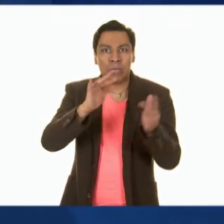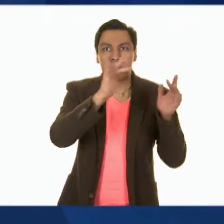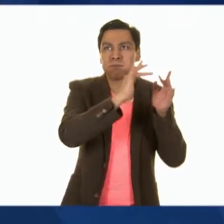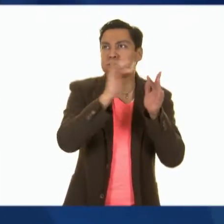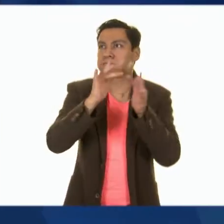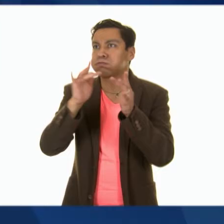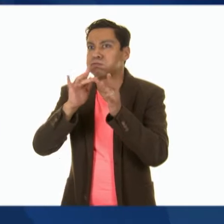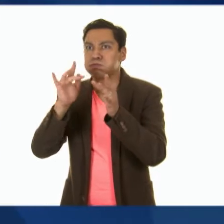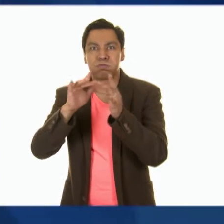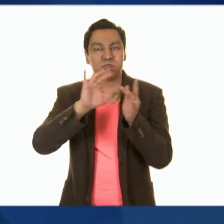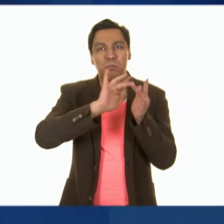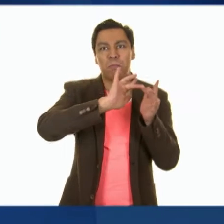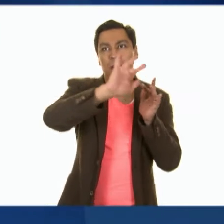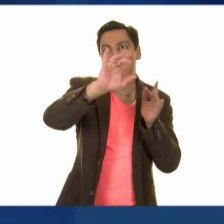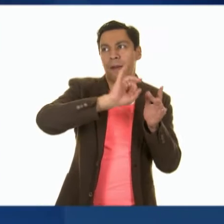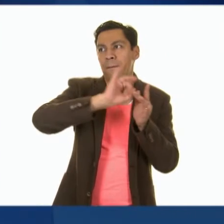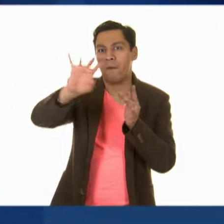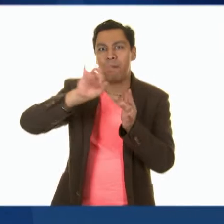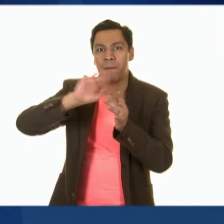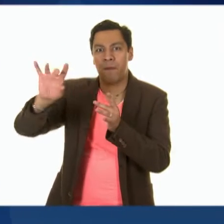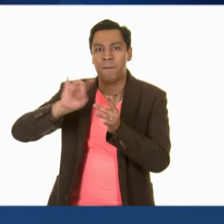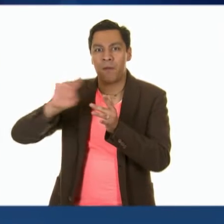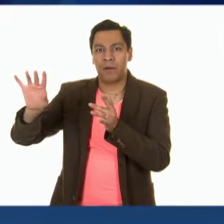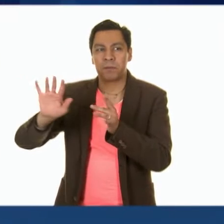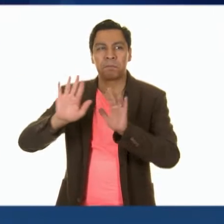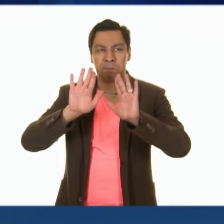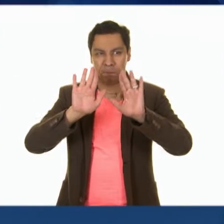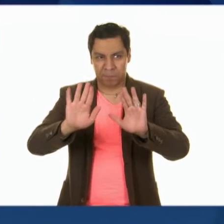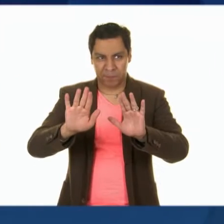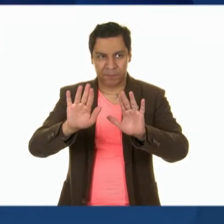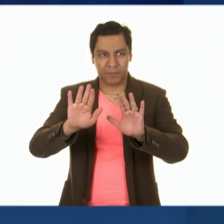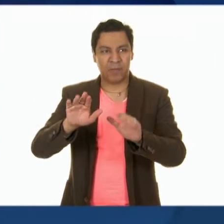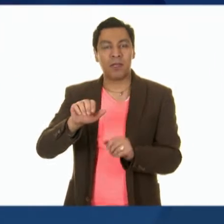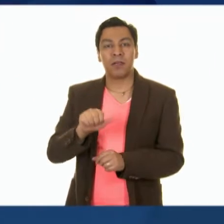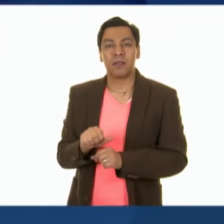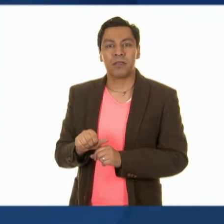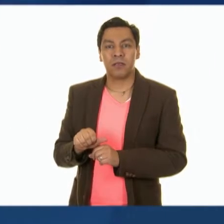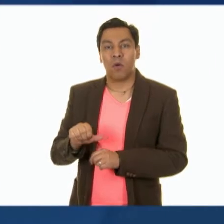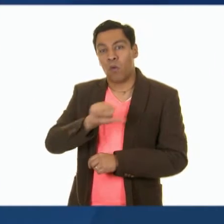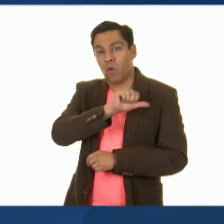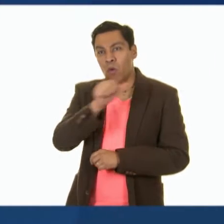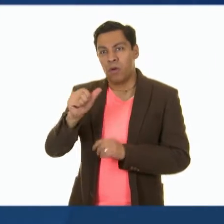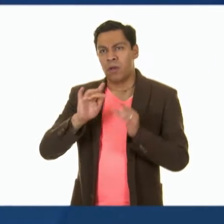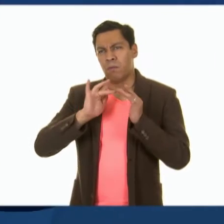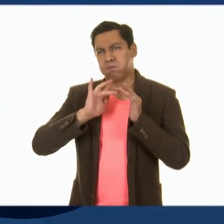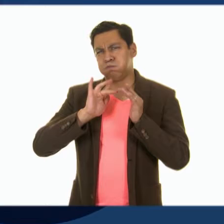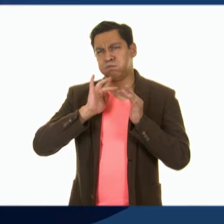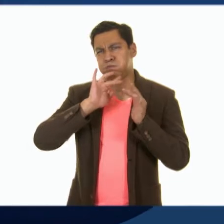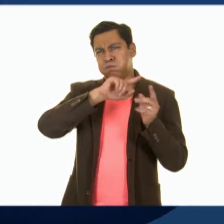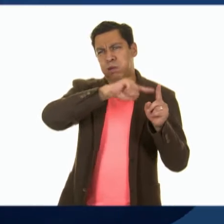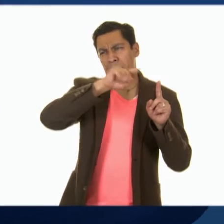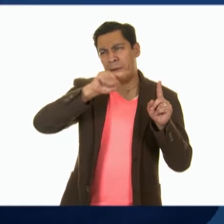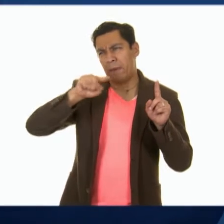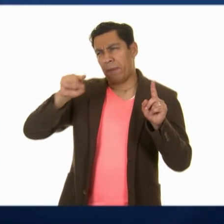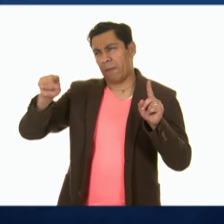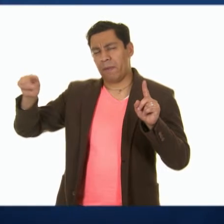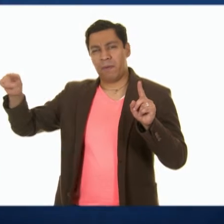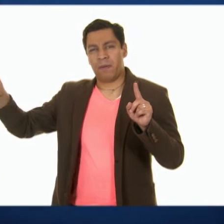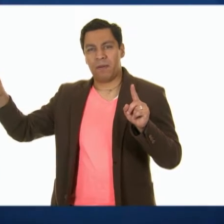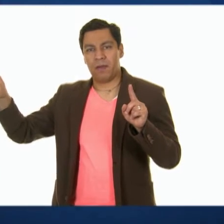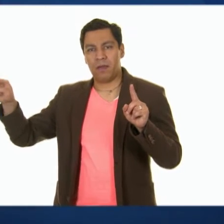lado del espectro, las ondas de radio pueden tener una longitud de onda de hasta 100 kilómetros, más grandes que